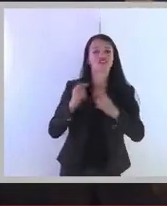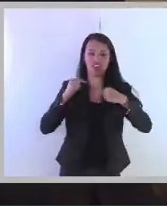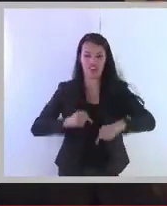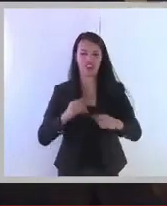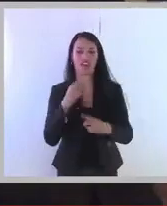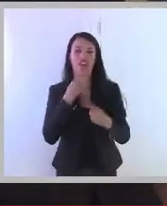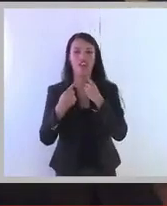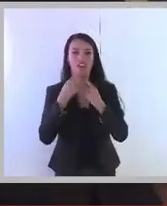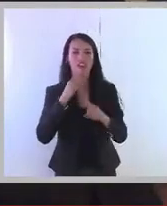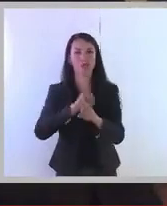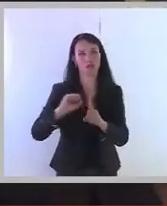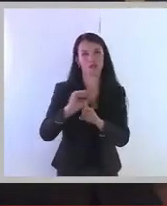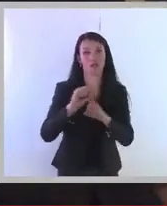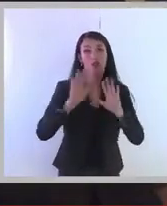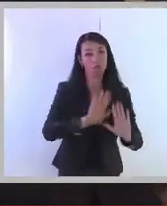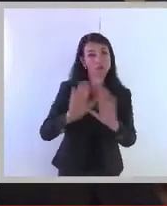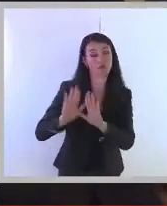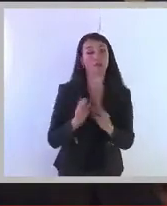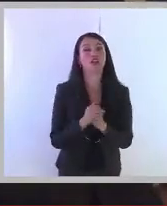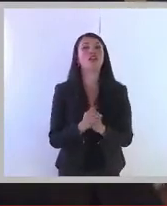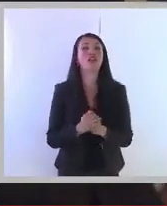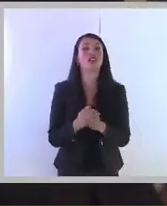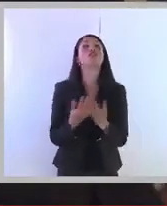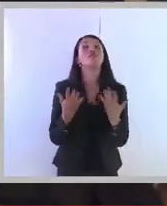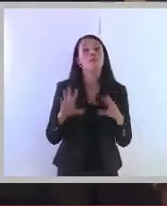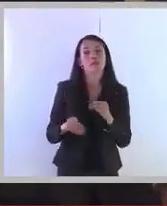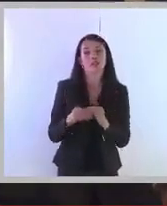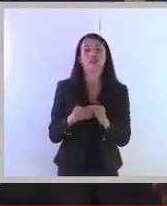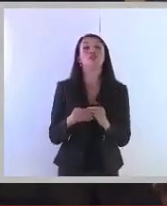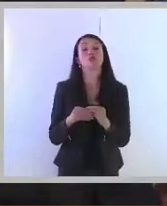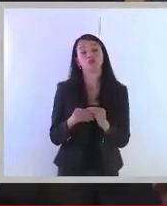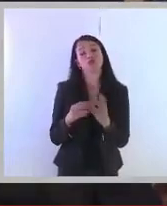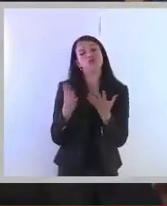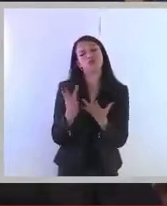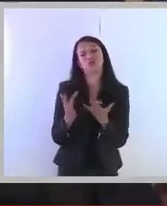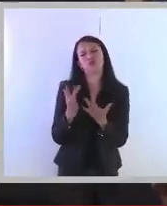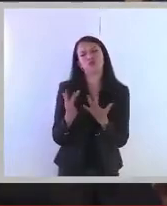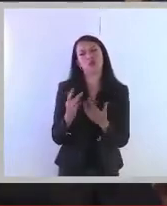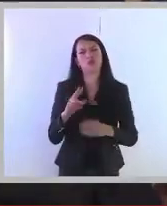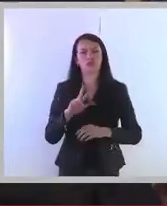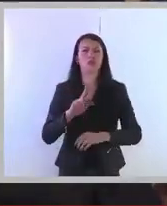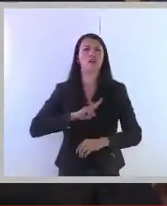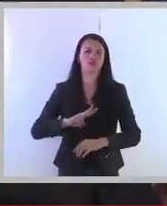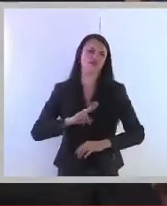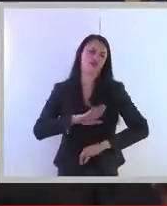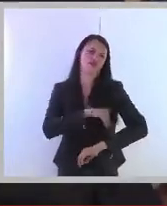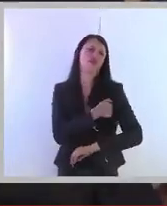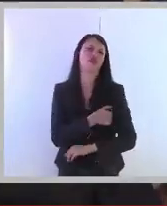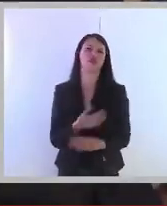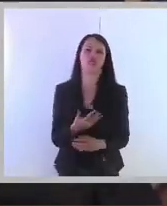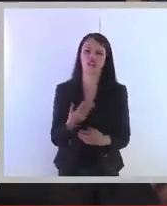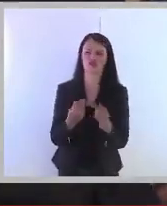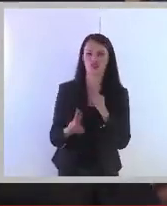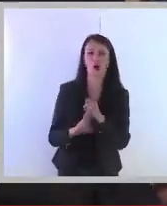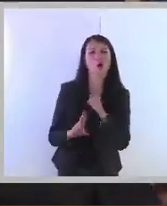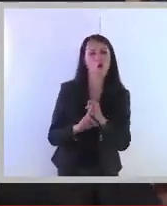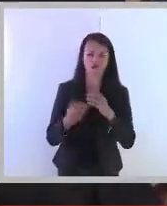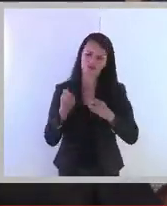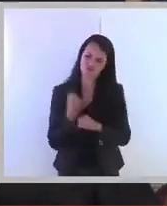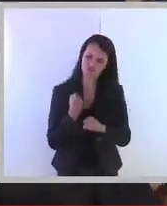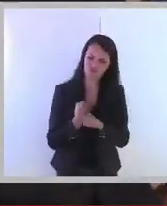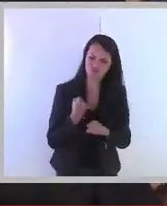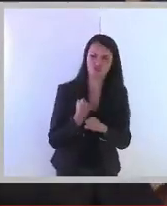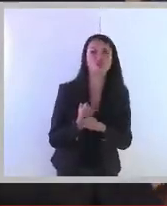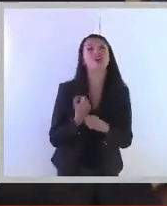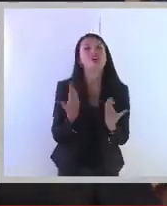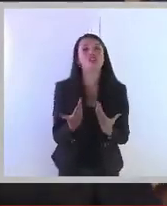con ustedes. Y efectivamente eso es, espero, viceministra, parte de la ruta de trabajo que